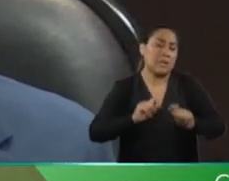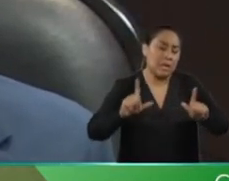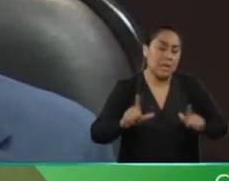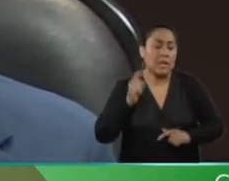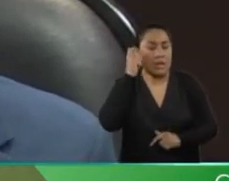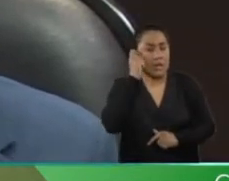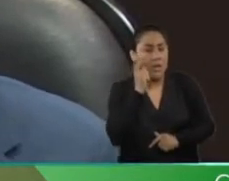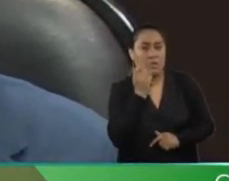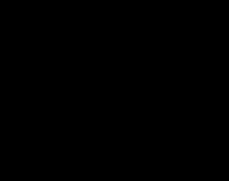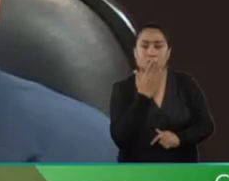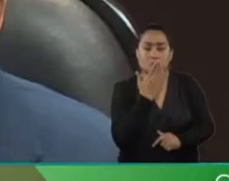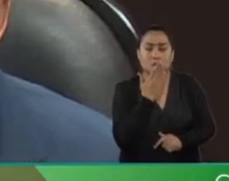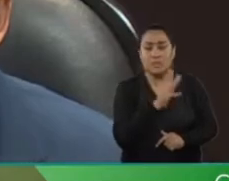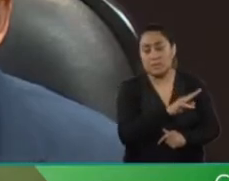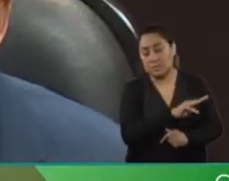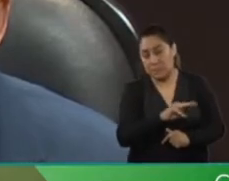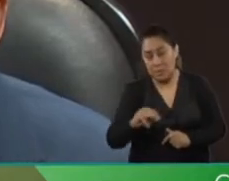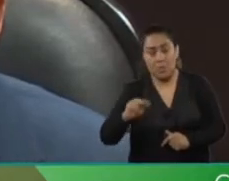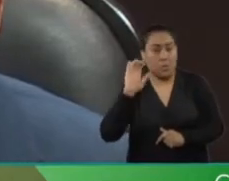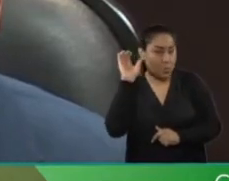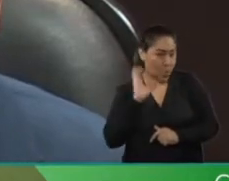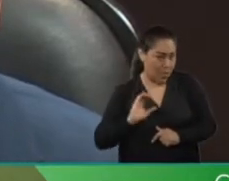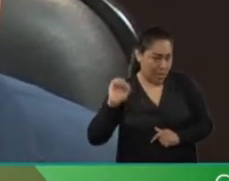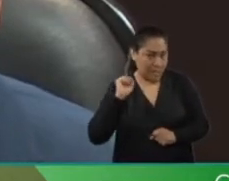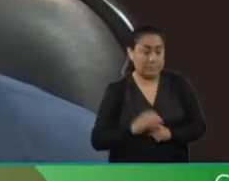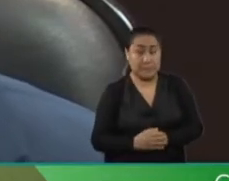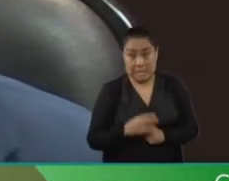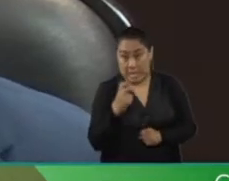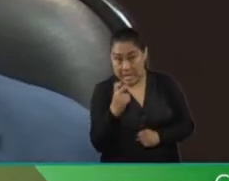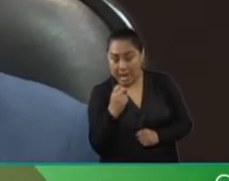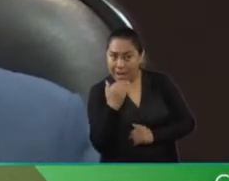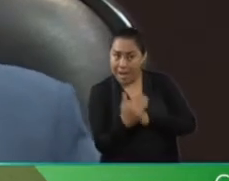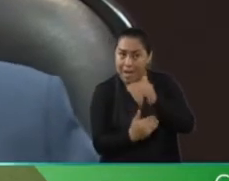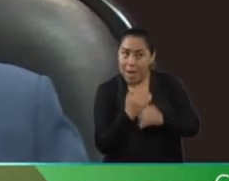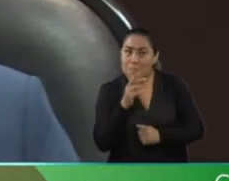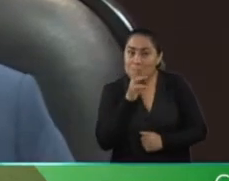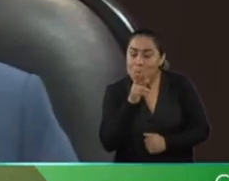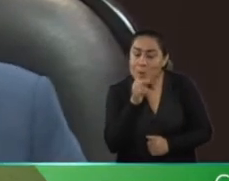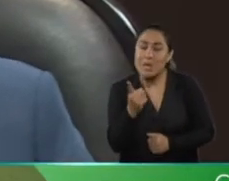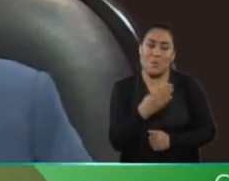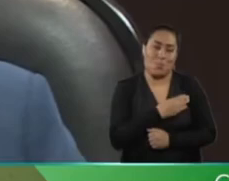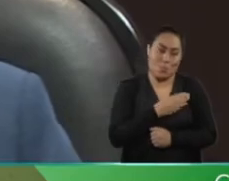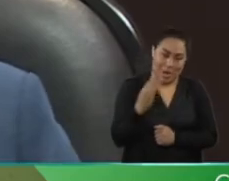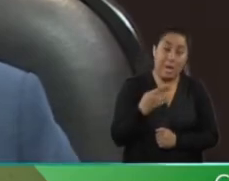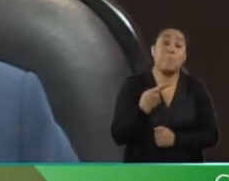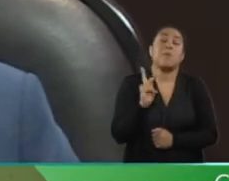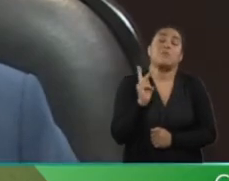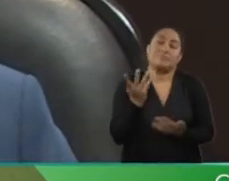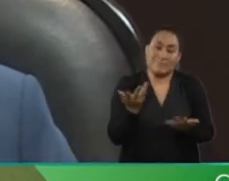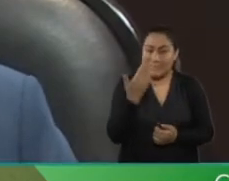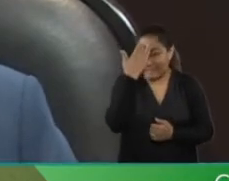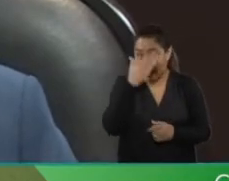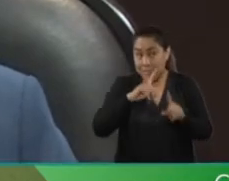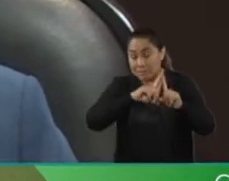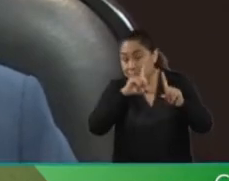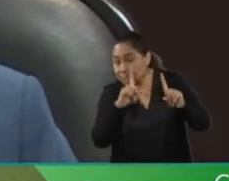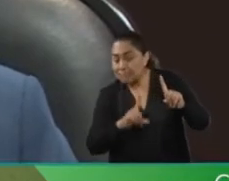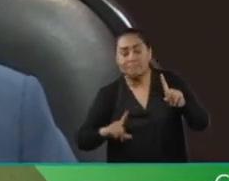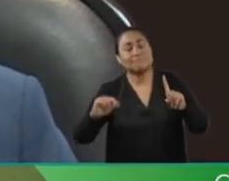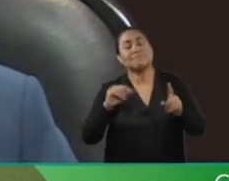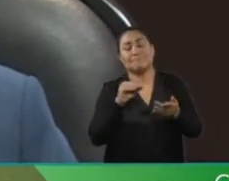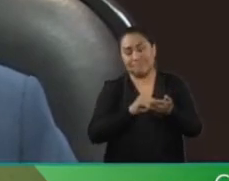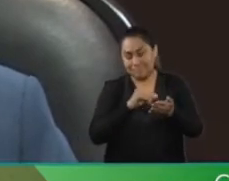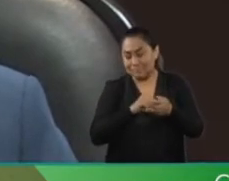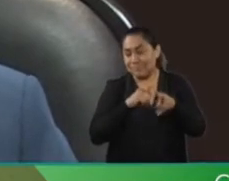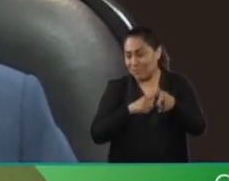Sonora, Michoacán y Morelos. Estos avances son sin duda alentadores, pero no podemos ignorar que a nivel nacional seguimos